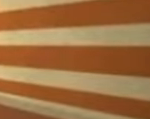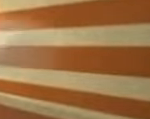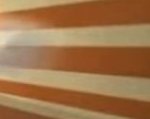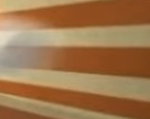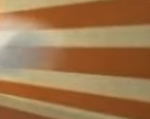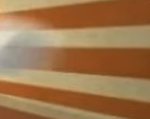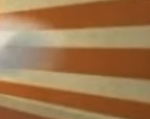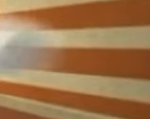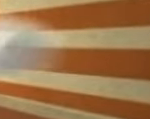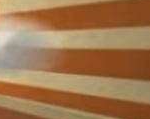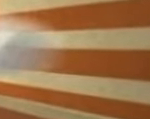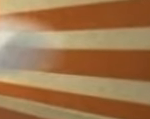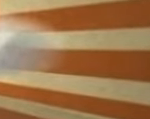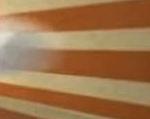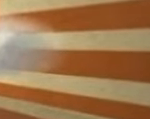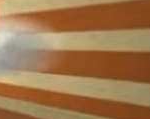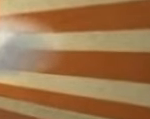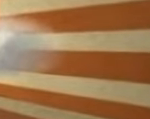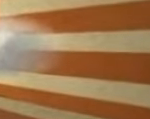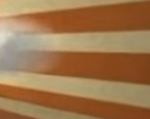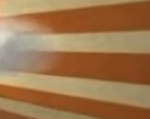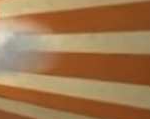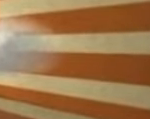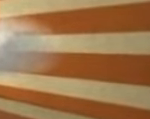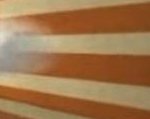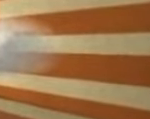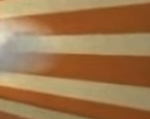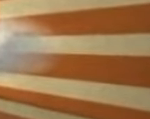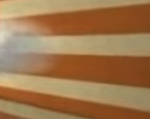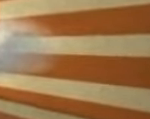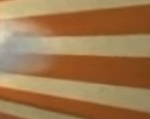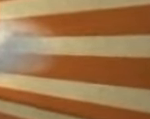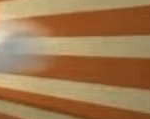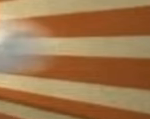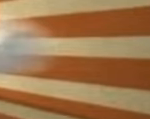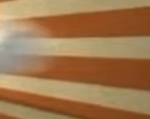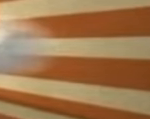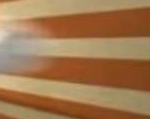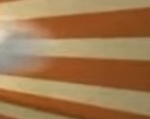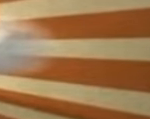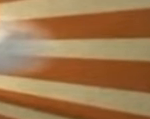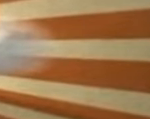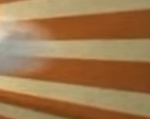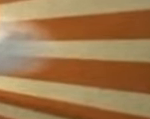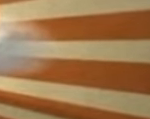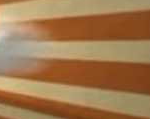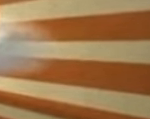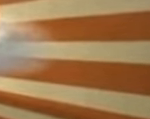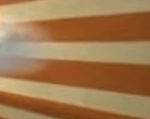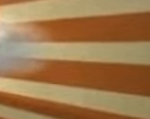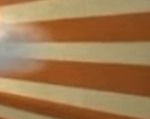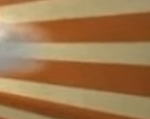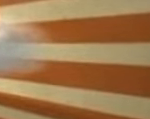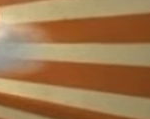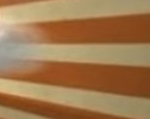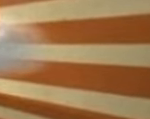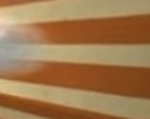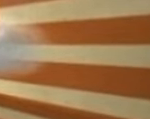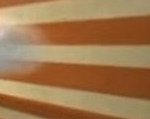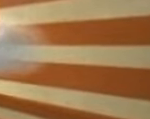Para dejar que cambie tu destino, que sea muy feliz mientras yo busco